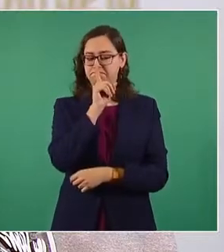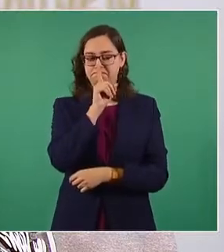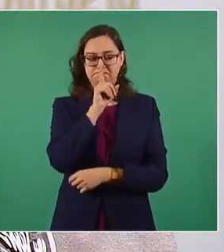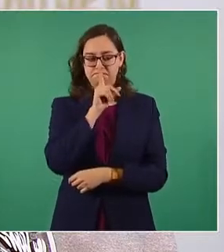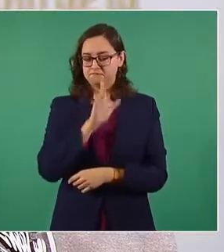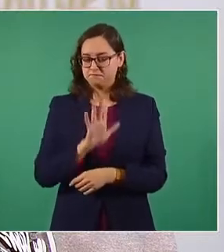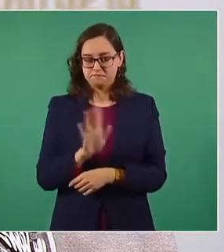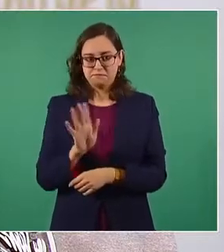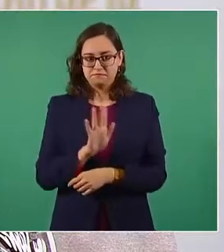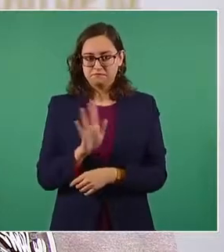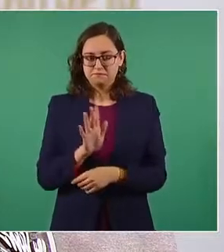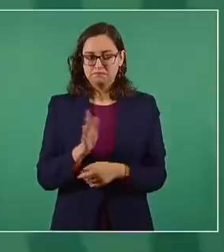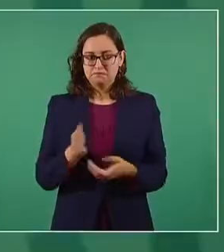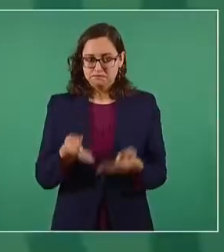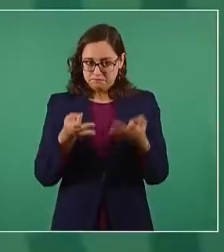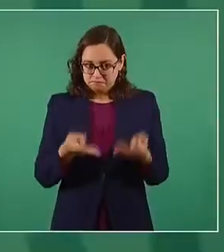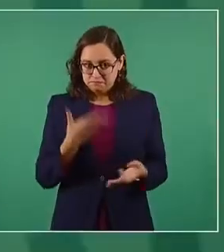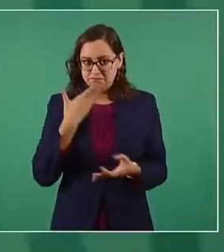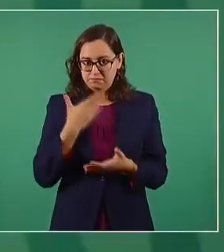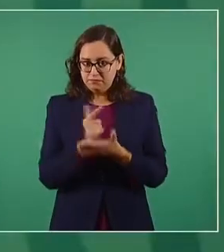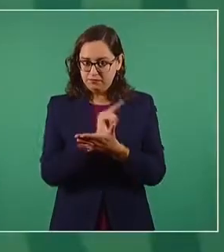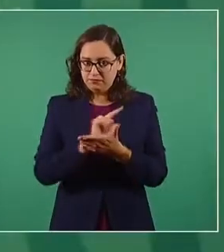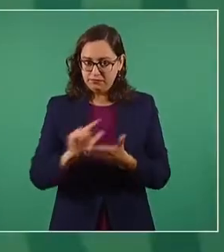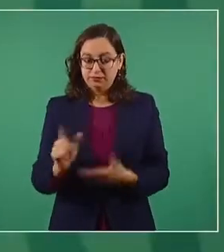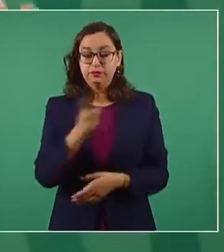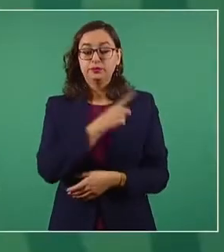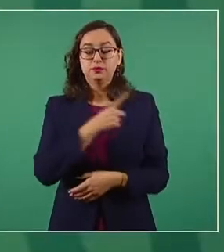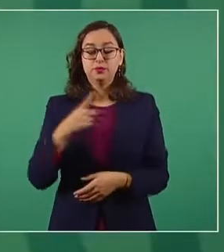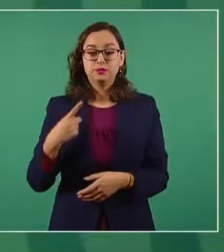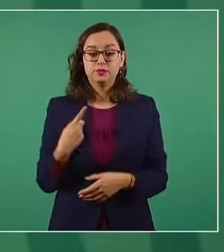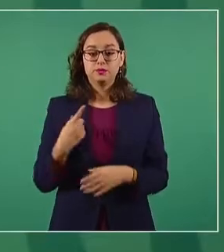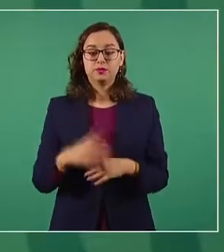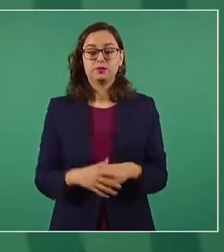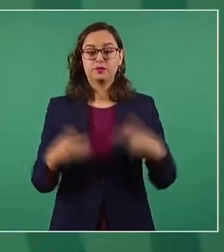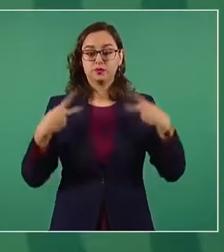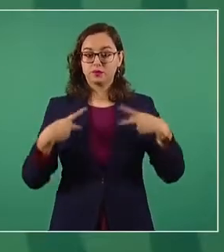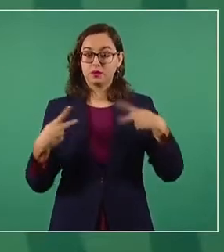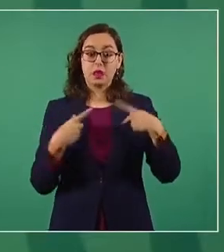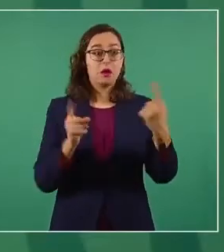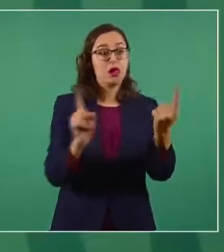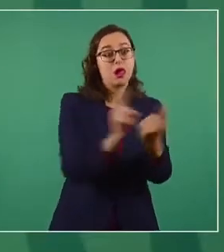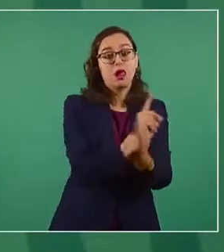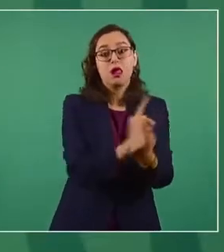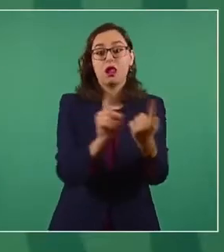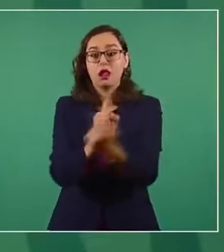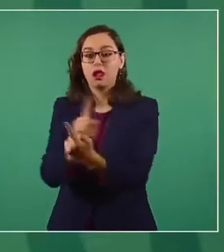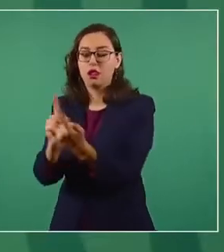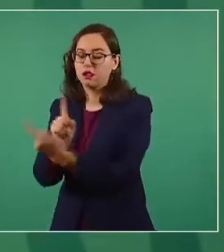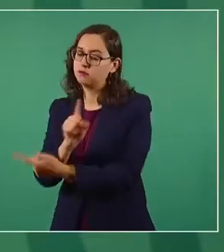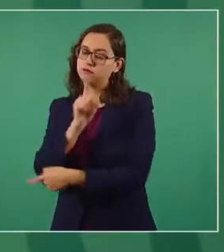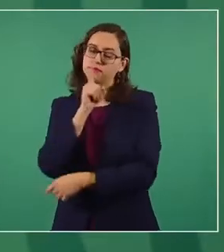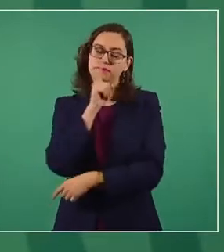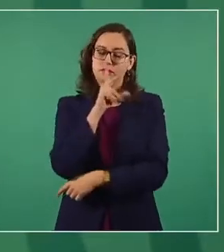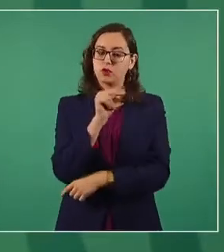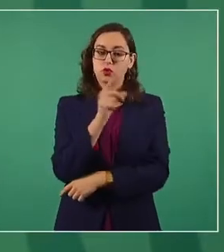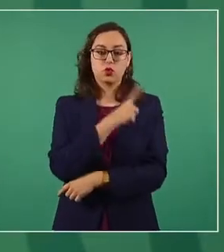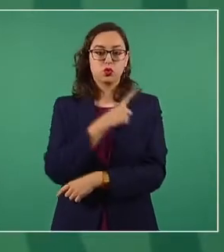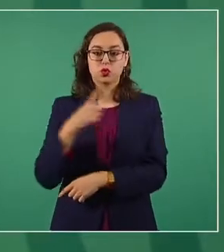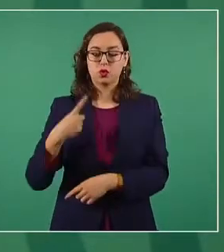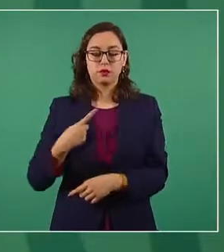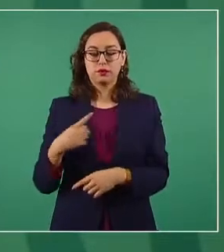que están higiénicamente preparados, que se abstenga de estar cercano a personas que tengan síntomas de enfermedad